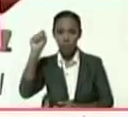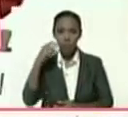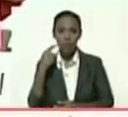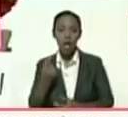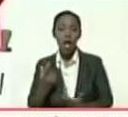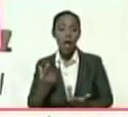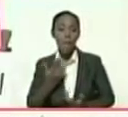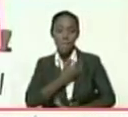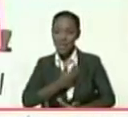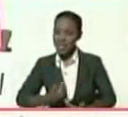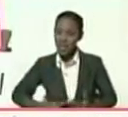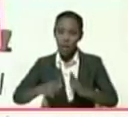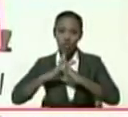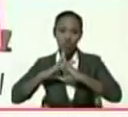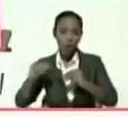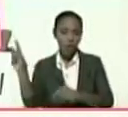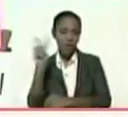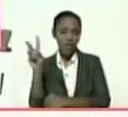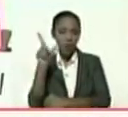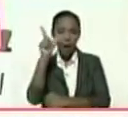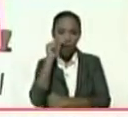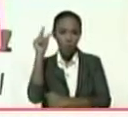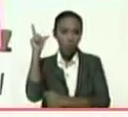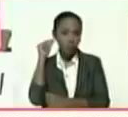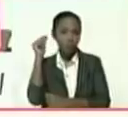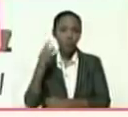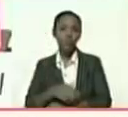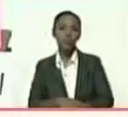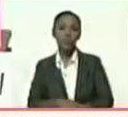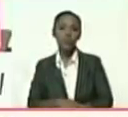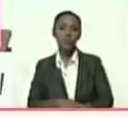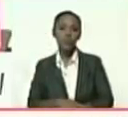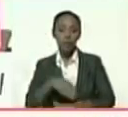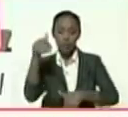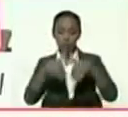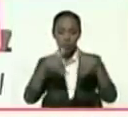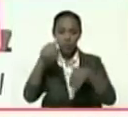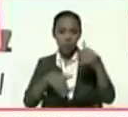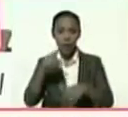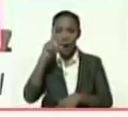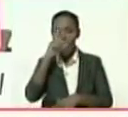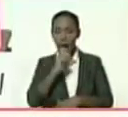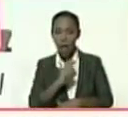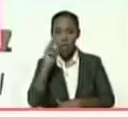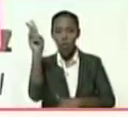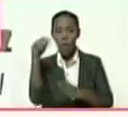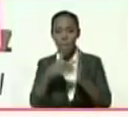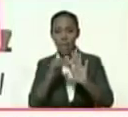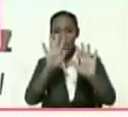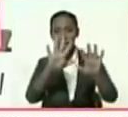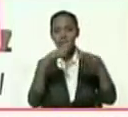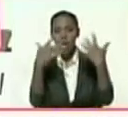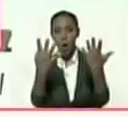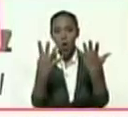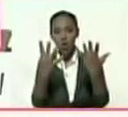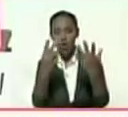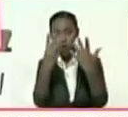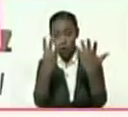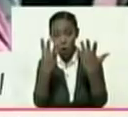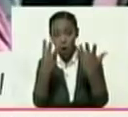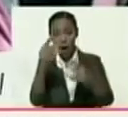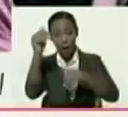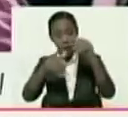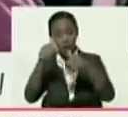de todos los venezolanos y todas las venezolanas, electo en el año 2018 en elecciones